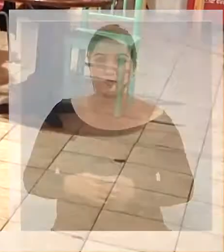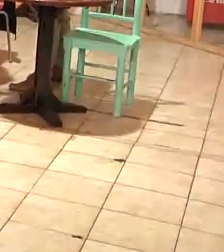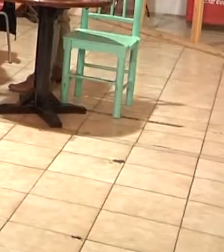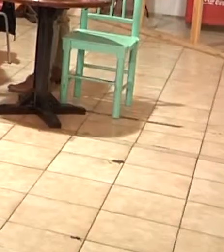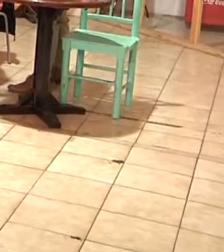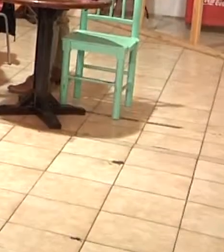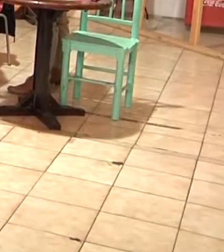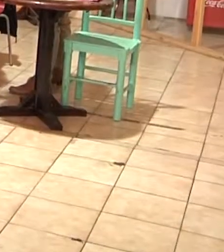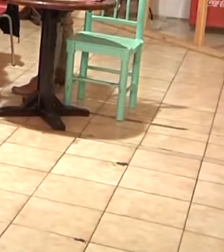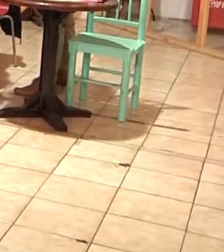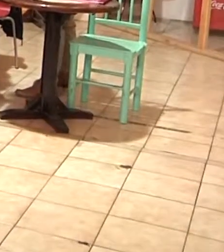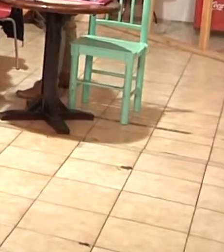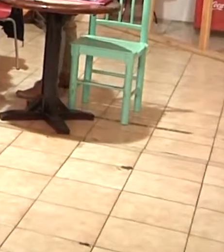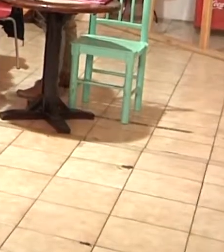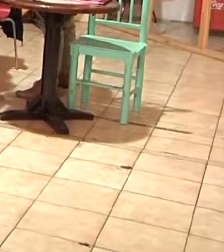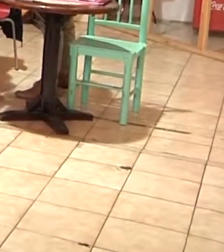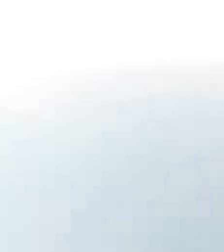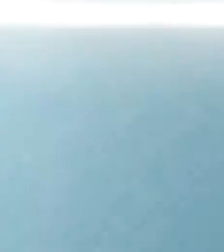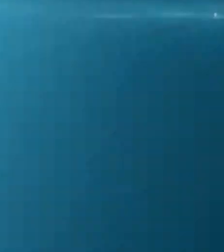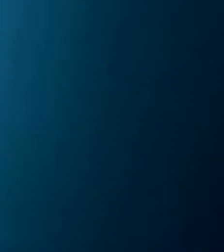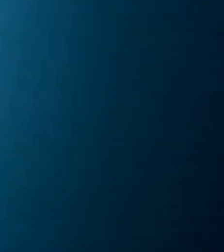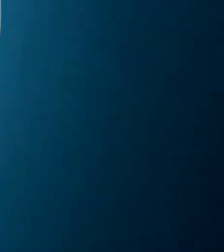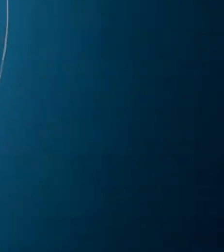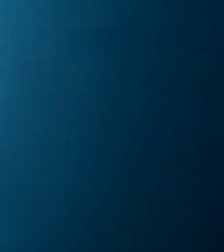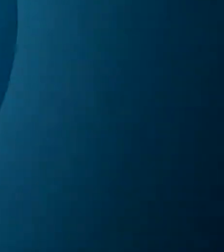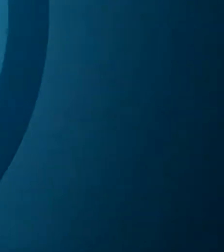¡Gracias! ¡Gracias!